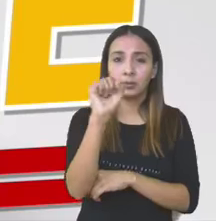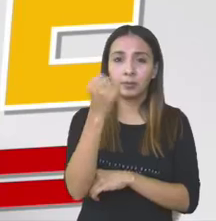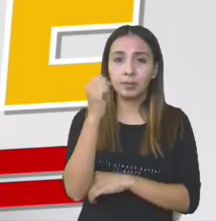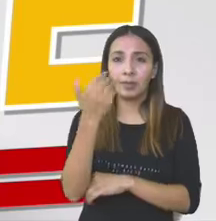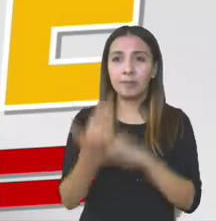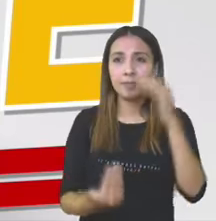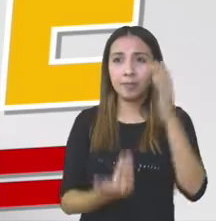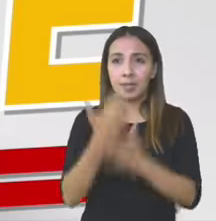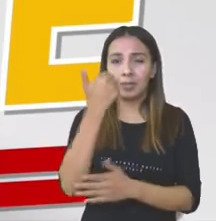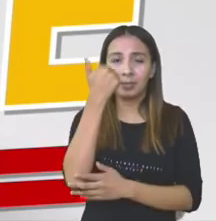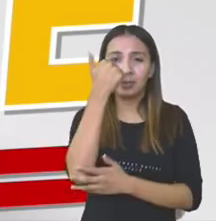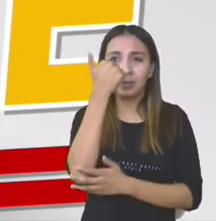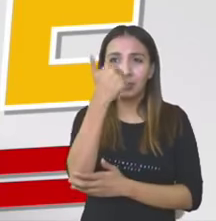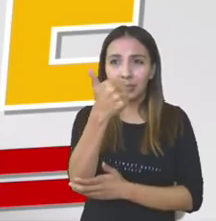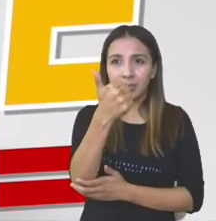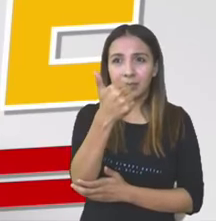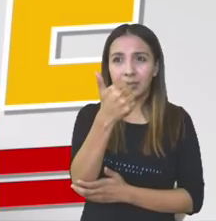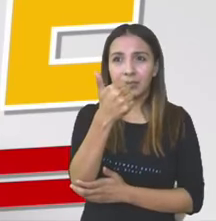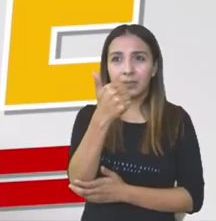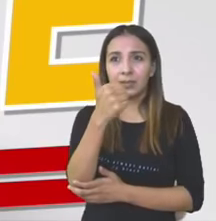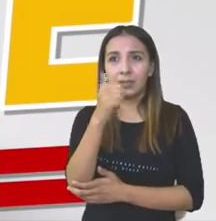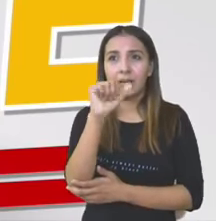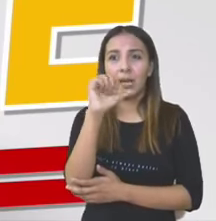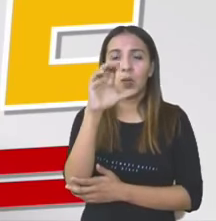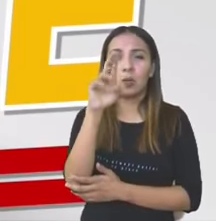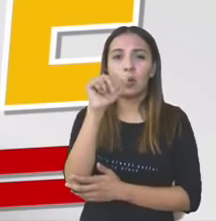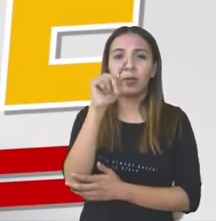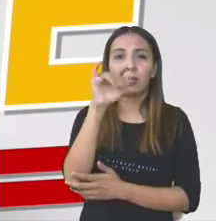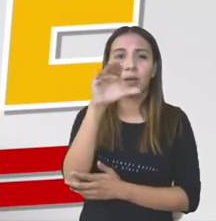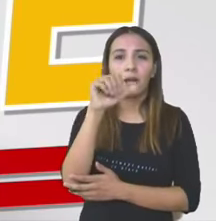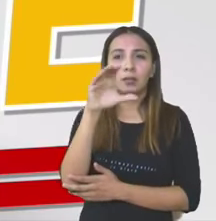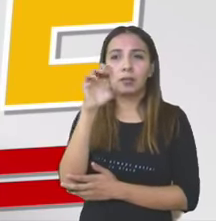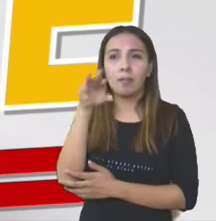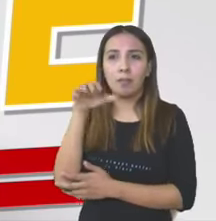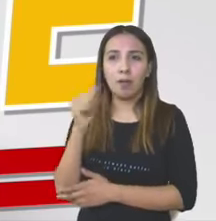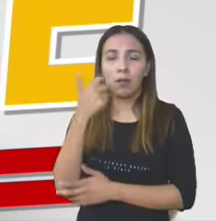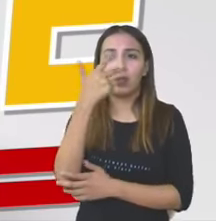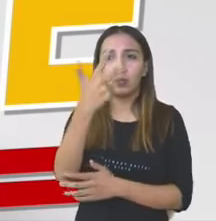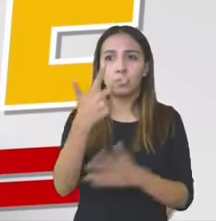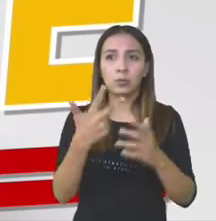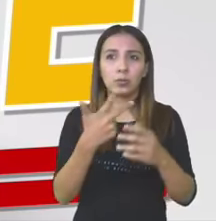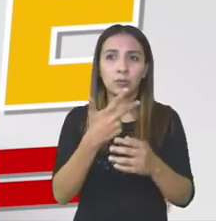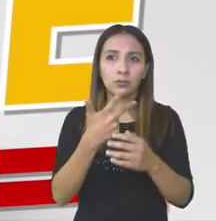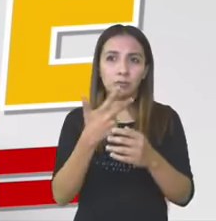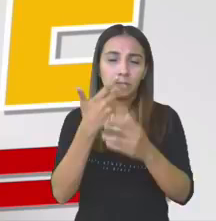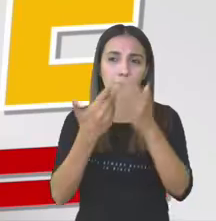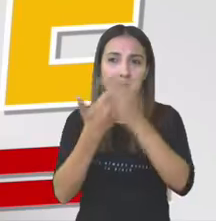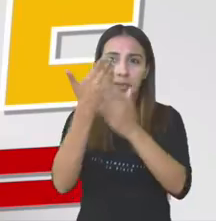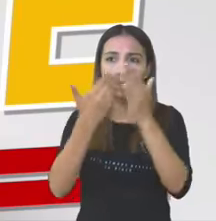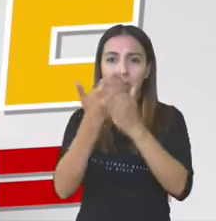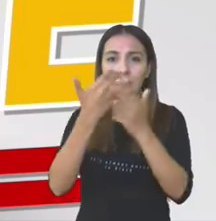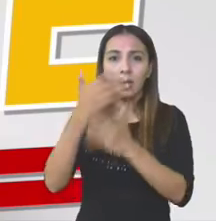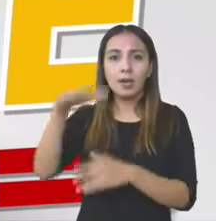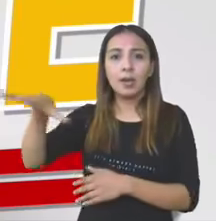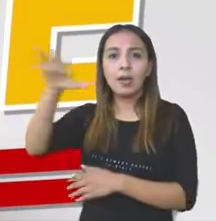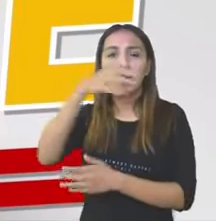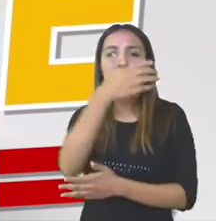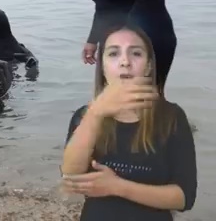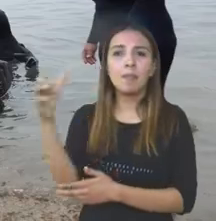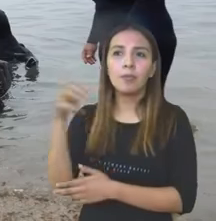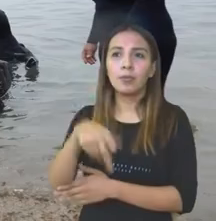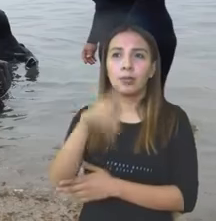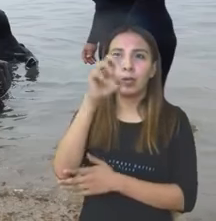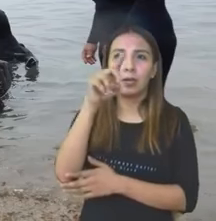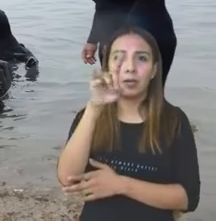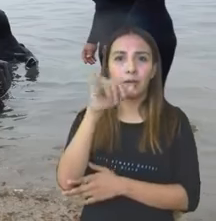mañana, Acuática SEMA, 8 de la mañana, Campo Kennedy. Esto, la verdad, mis respetos para este grupo de personas que están llevando